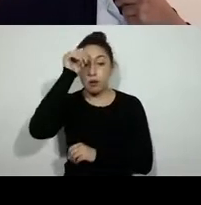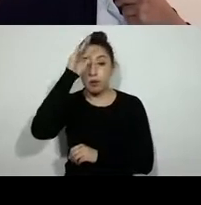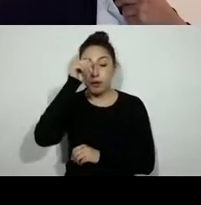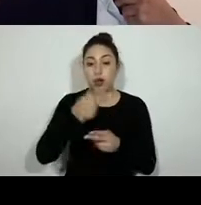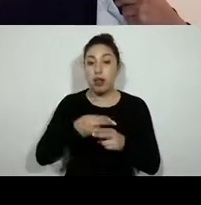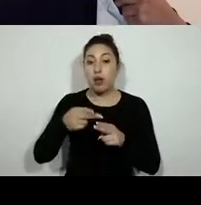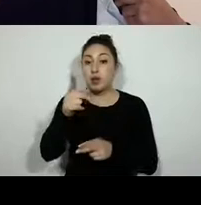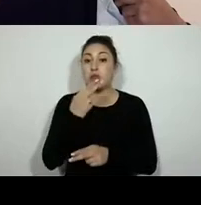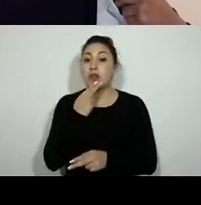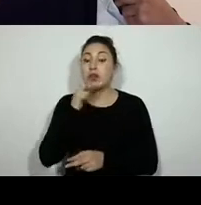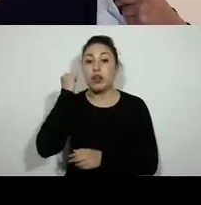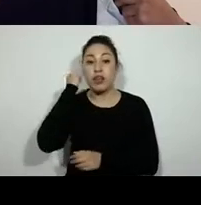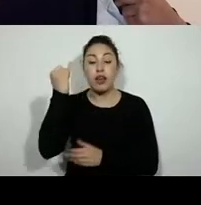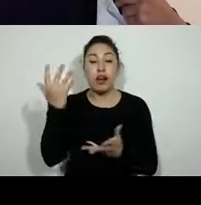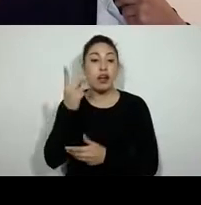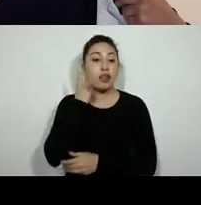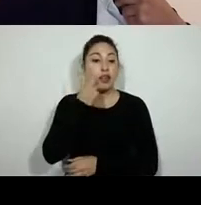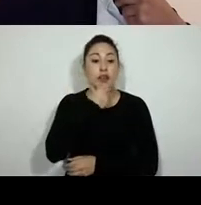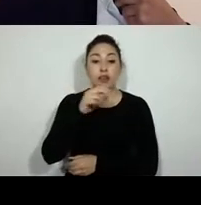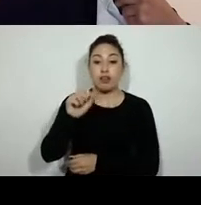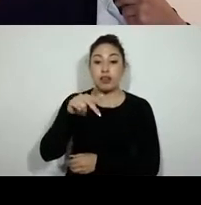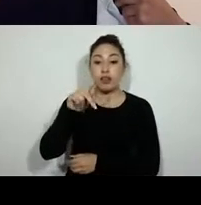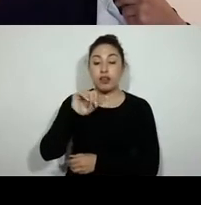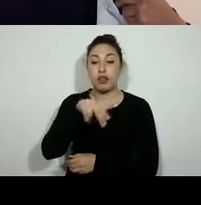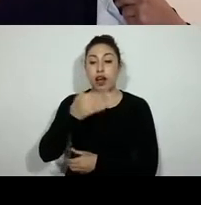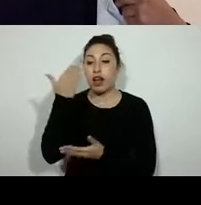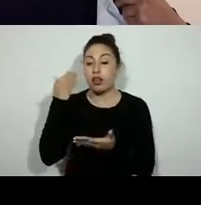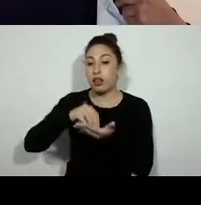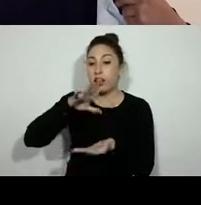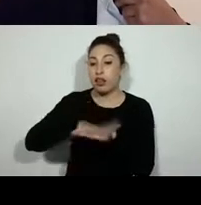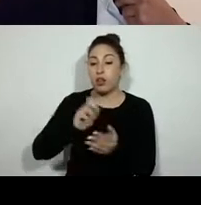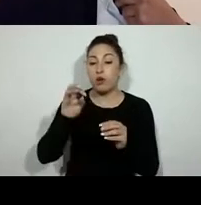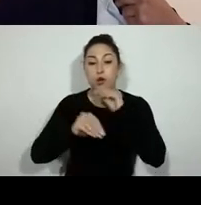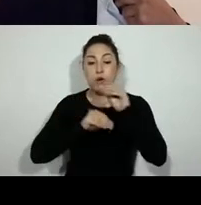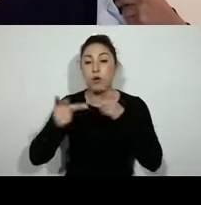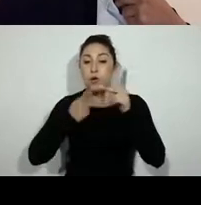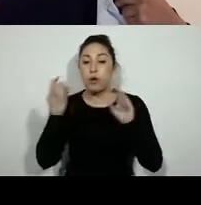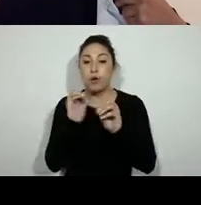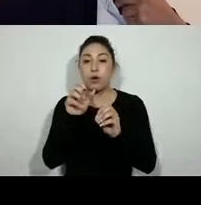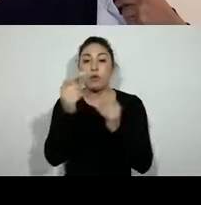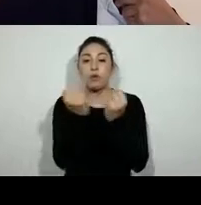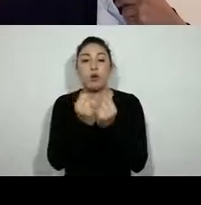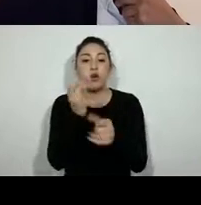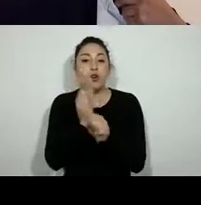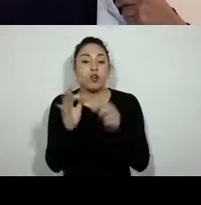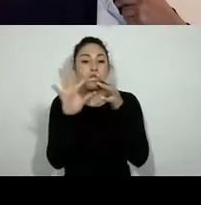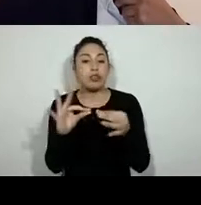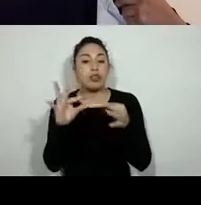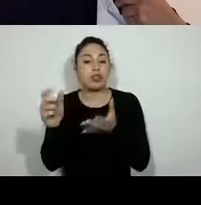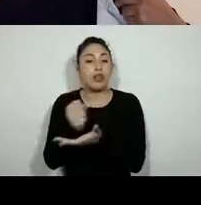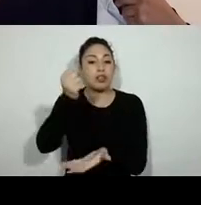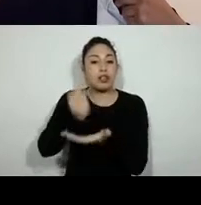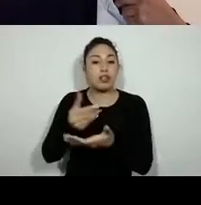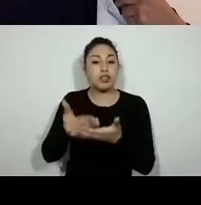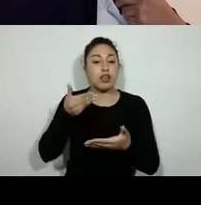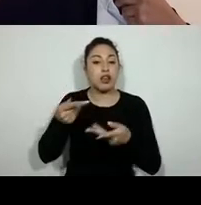Eduardo Santillán sin mencionarlo en el cuerpo del dictamen, igual que hacen hoy con la resolución de la Sala Superior, que no la mencionan como si por eso dejara de